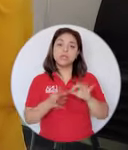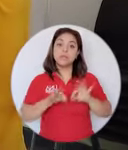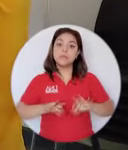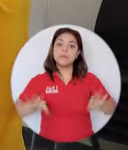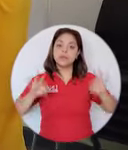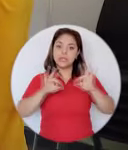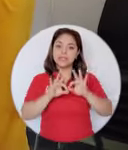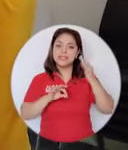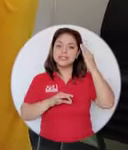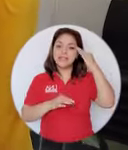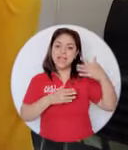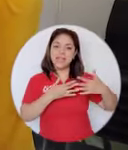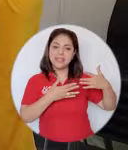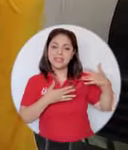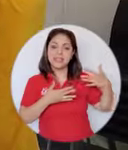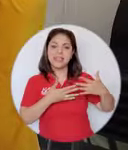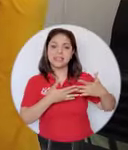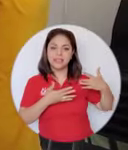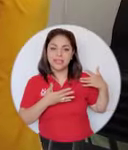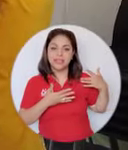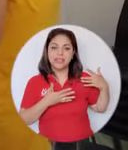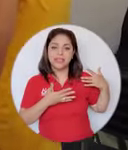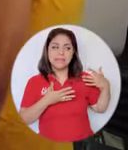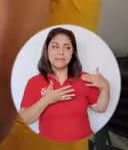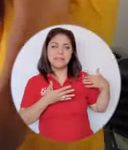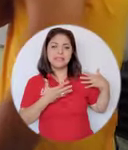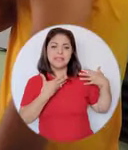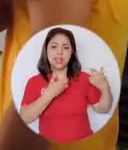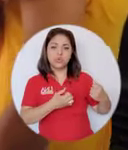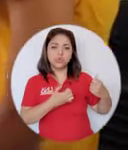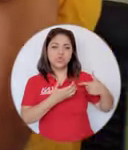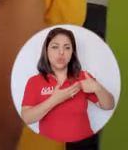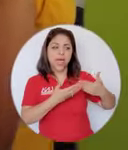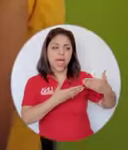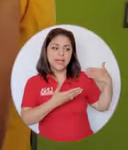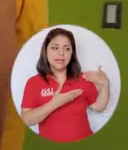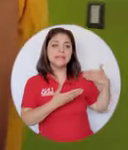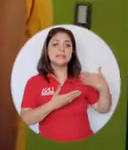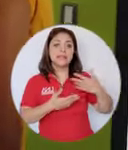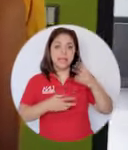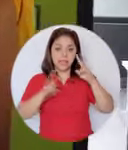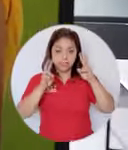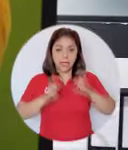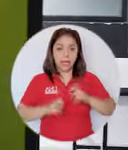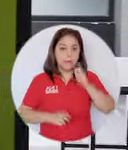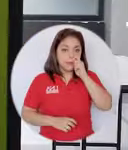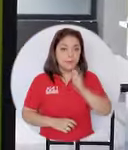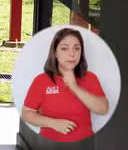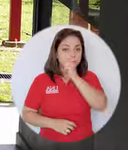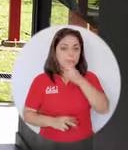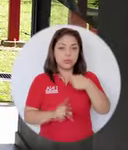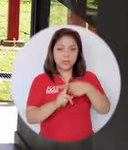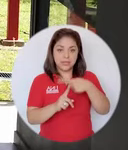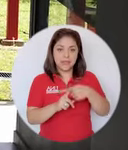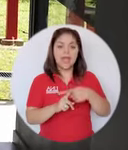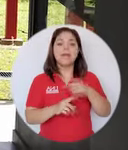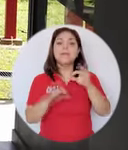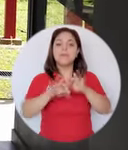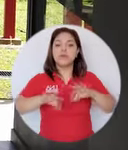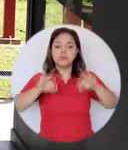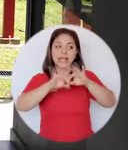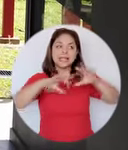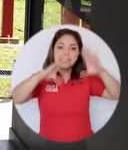identificado. Por eso es tan importante el tener el antecedente y ser muy consciente que es mi salud. Y sí, tuve una prueba positiva,